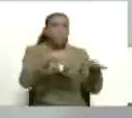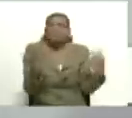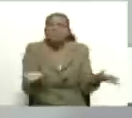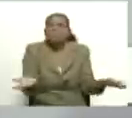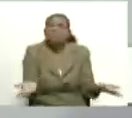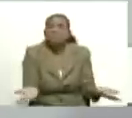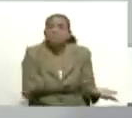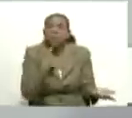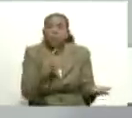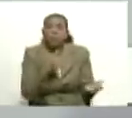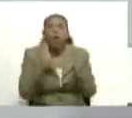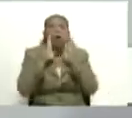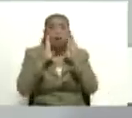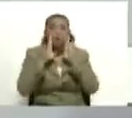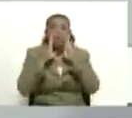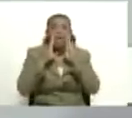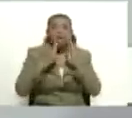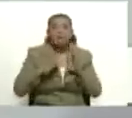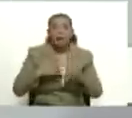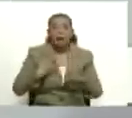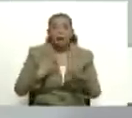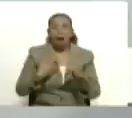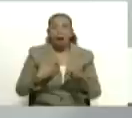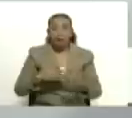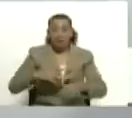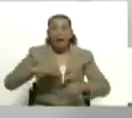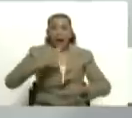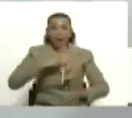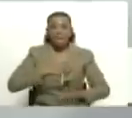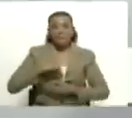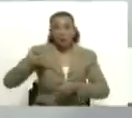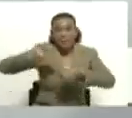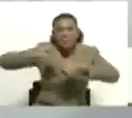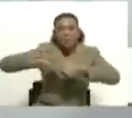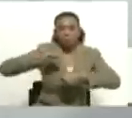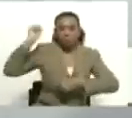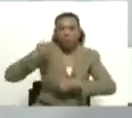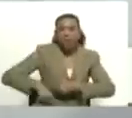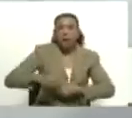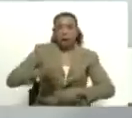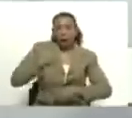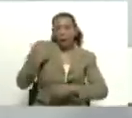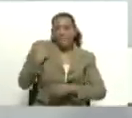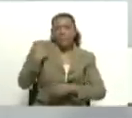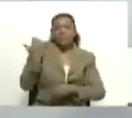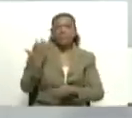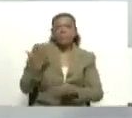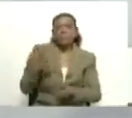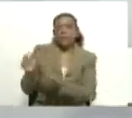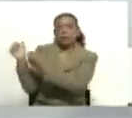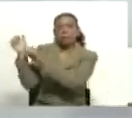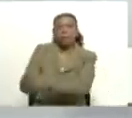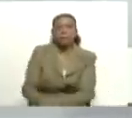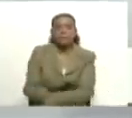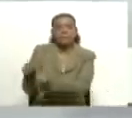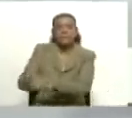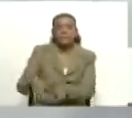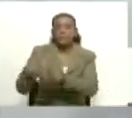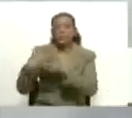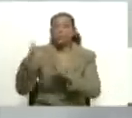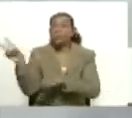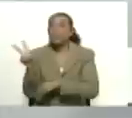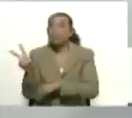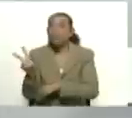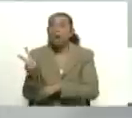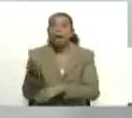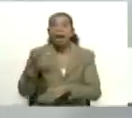donde confiesa crímenes de lesa humanidad contra nuestro pueblo, contra nuestra patria? Esta